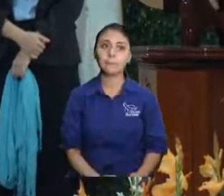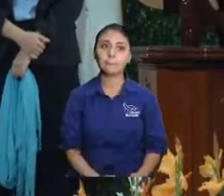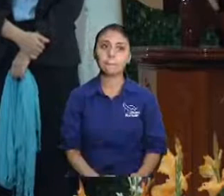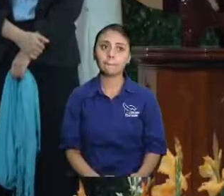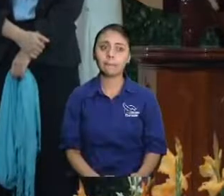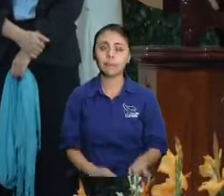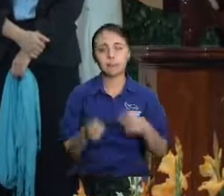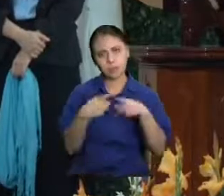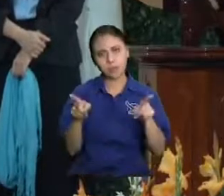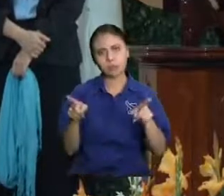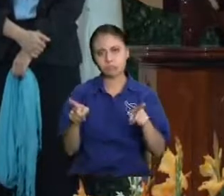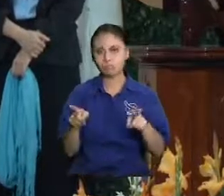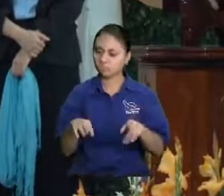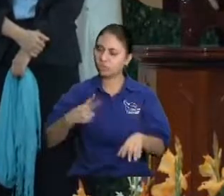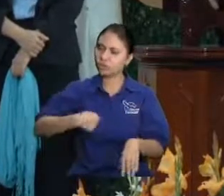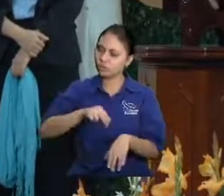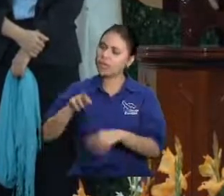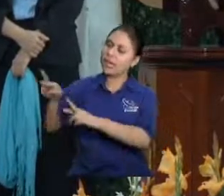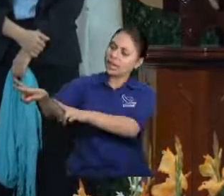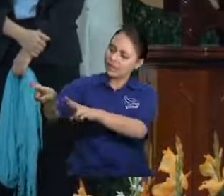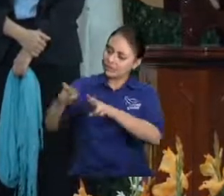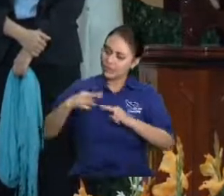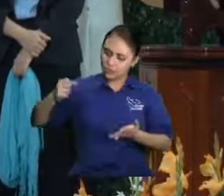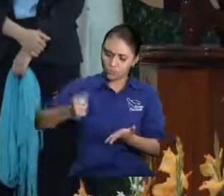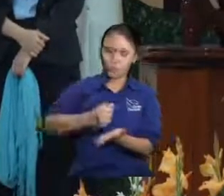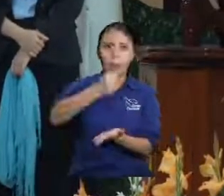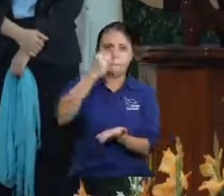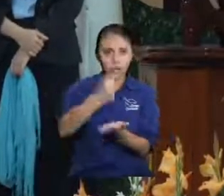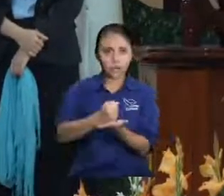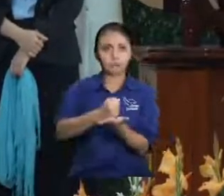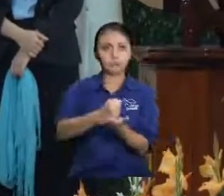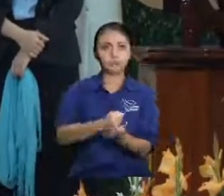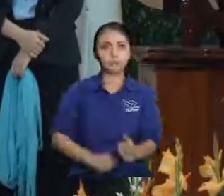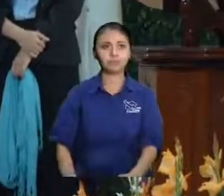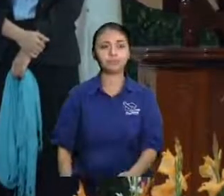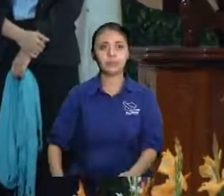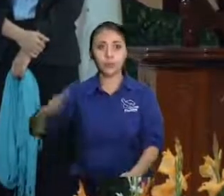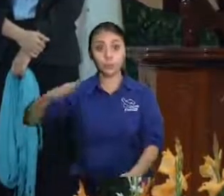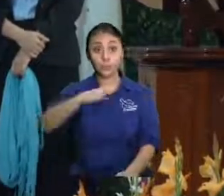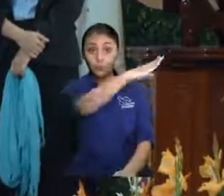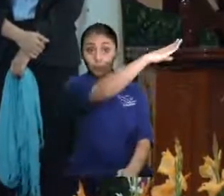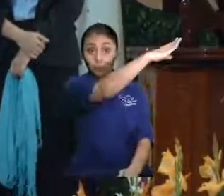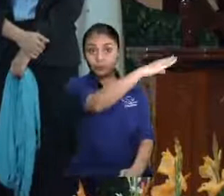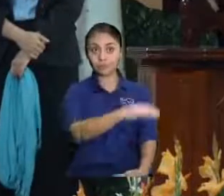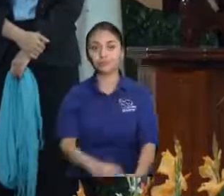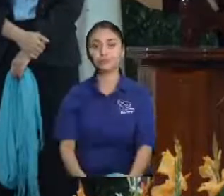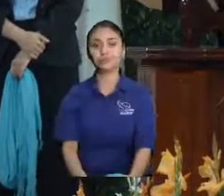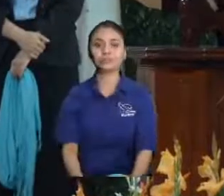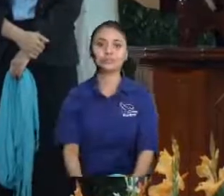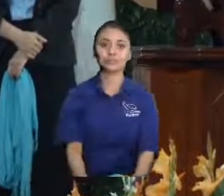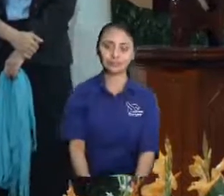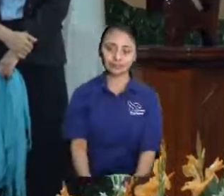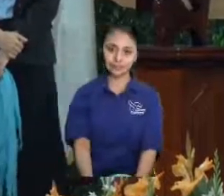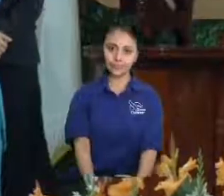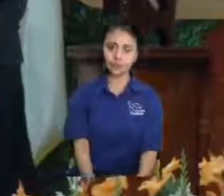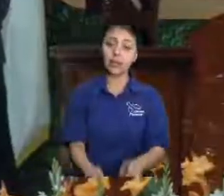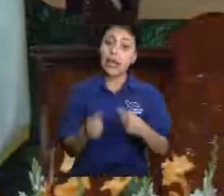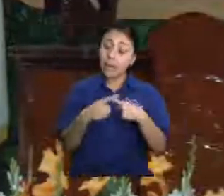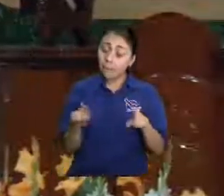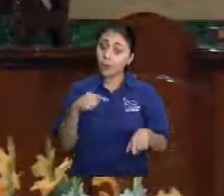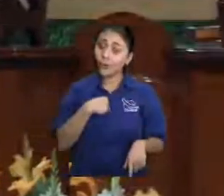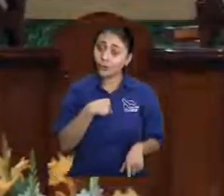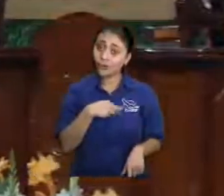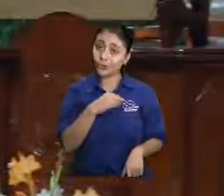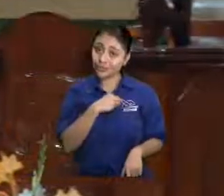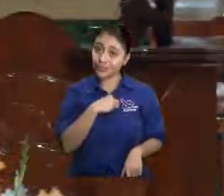Y lo sacábamos. Pero teníamos que ir a hacer lo mismo. Bueno, ahora también parece que llegan temprano los muchachos, ¿va? Pero lo que le estoy